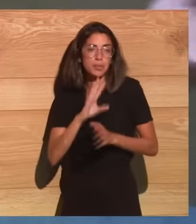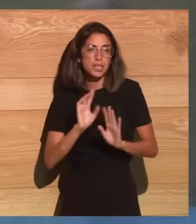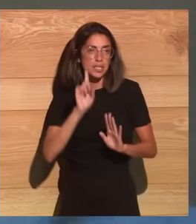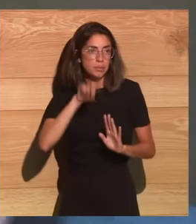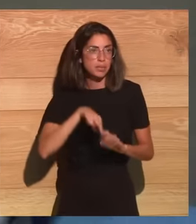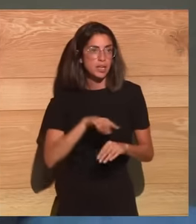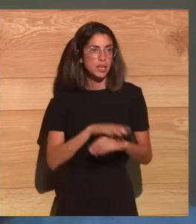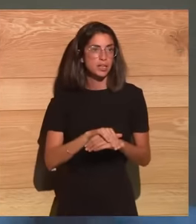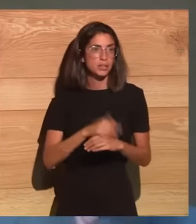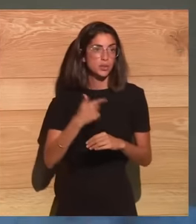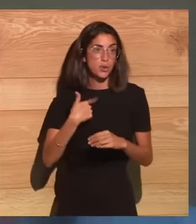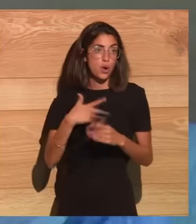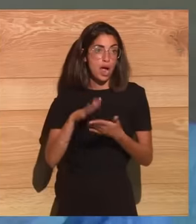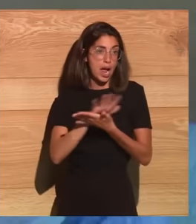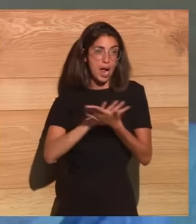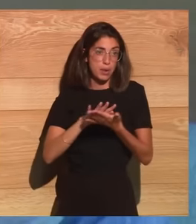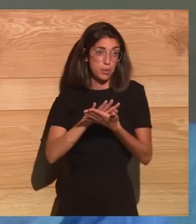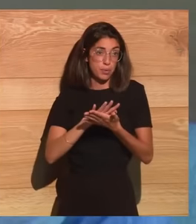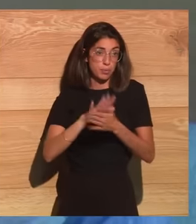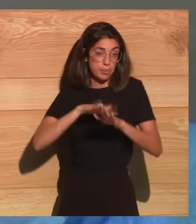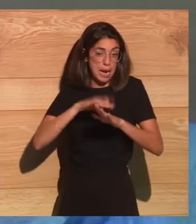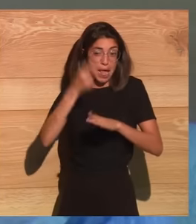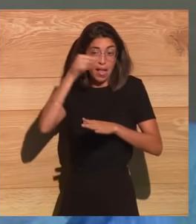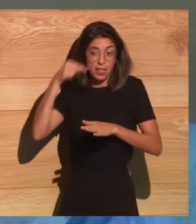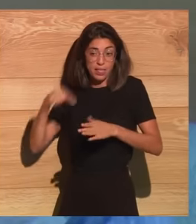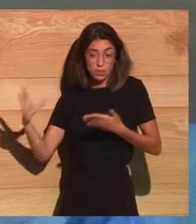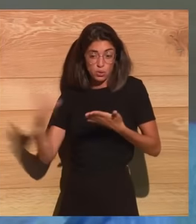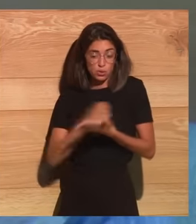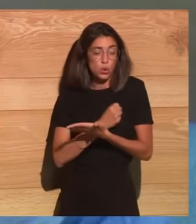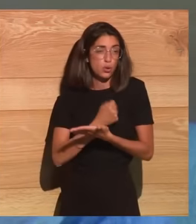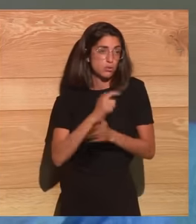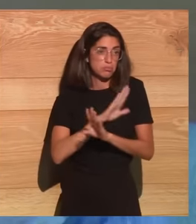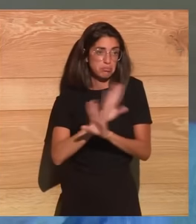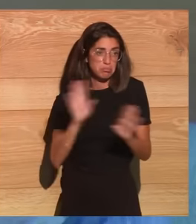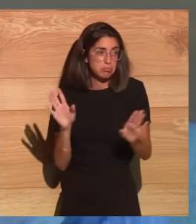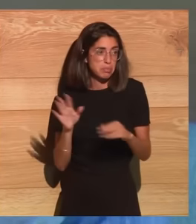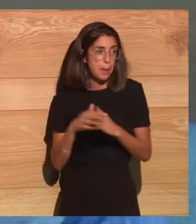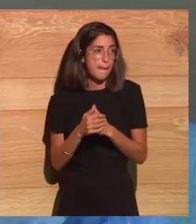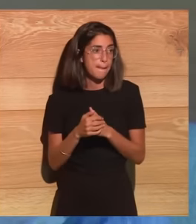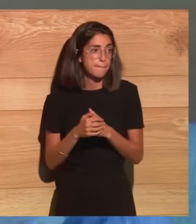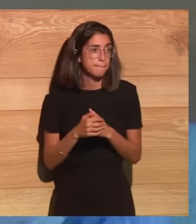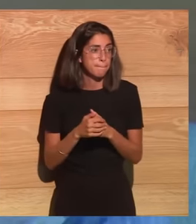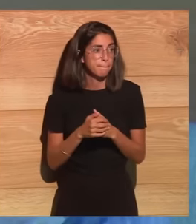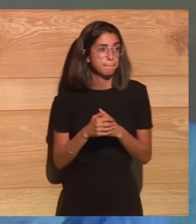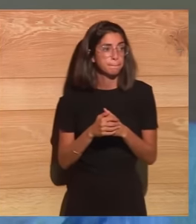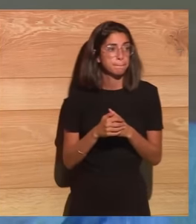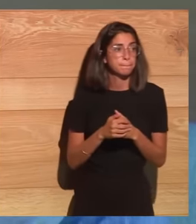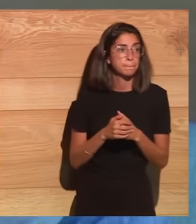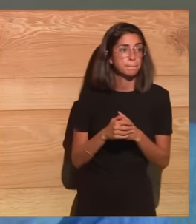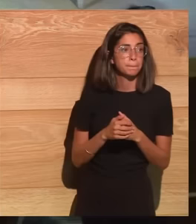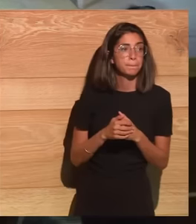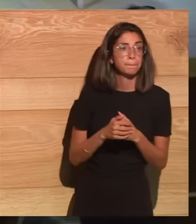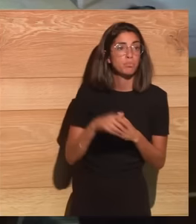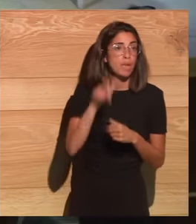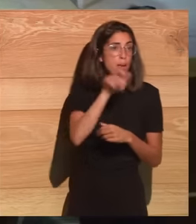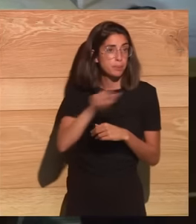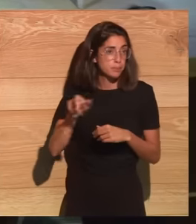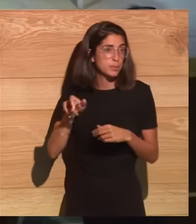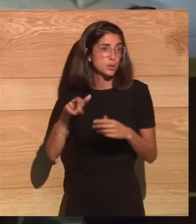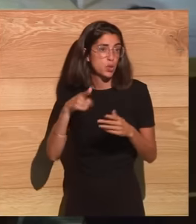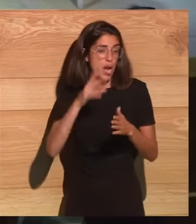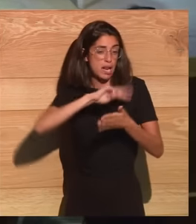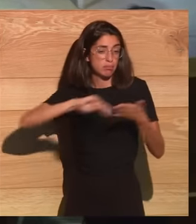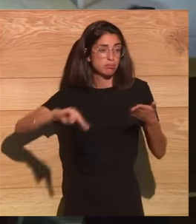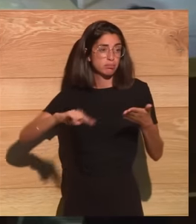tengo un don para todo, prácticamente todos sí, los... El gallego lo clava. El gallego lo bordo. Hago el piedraíta, que es el único que me sale, el único gallego que sé